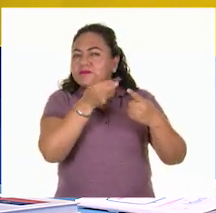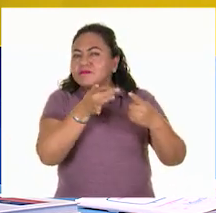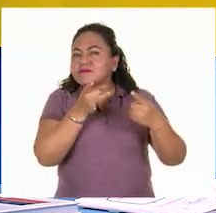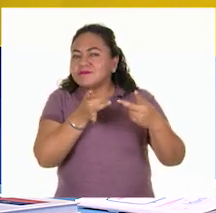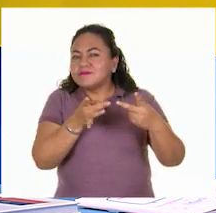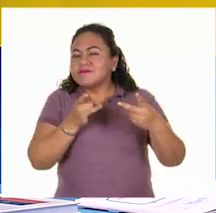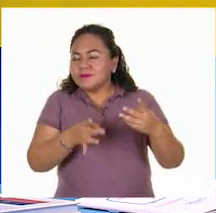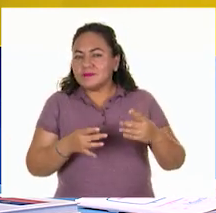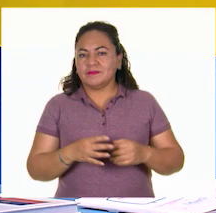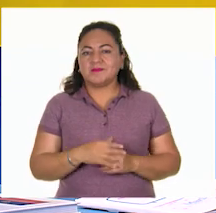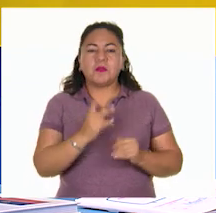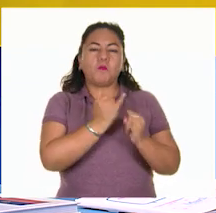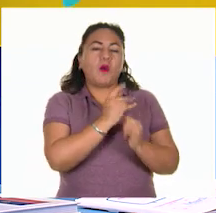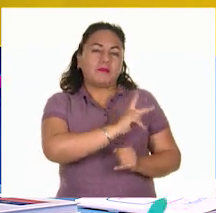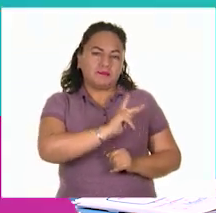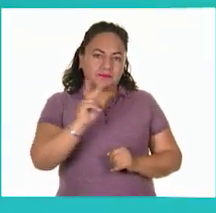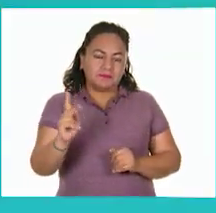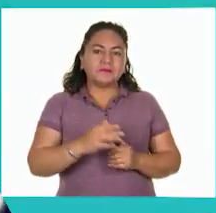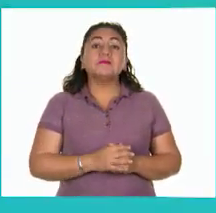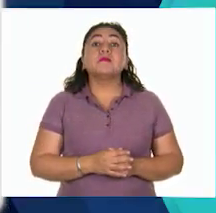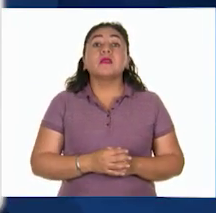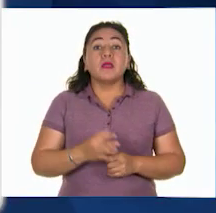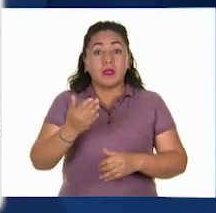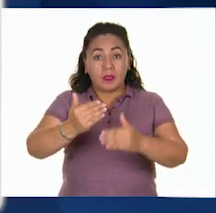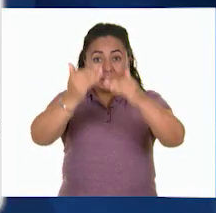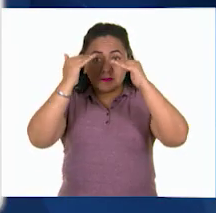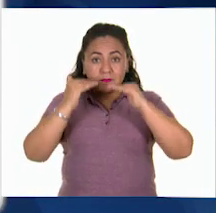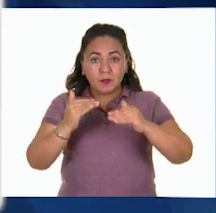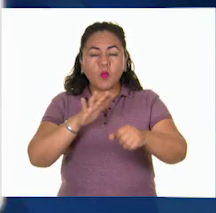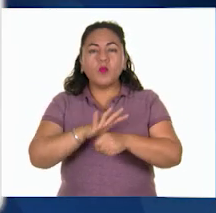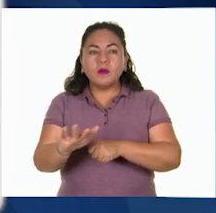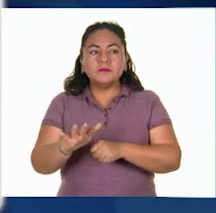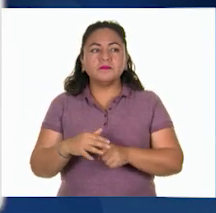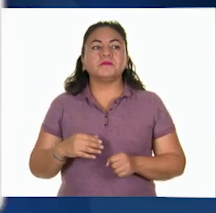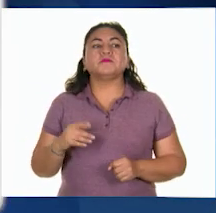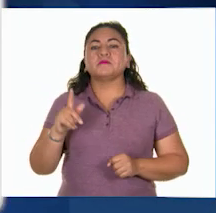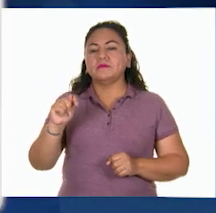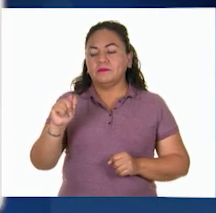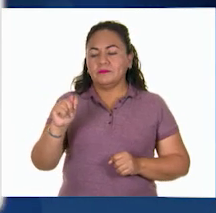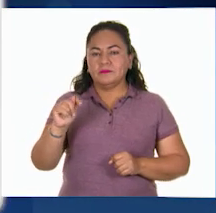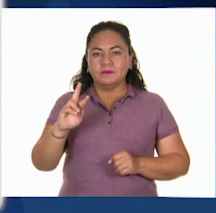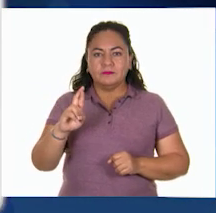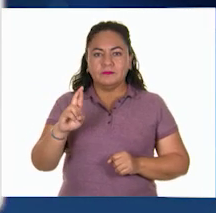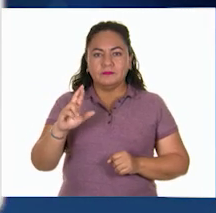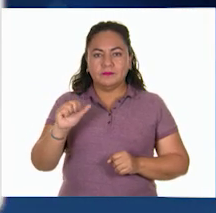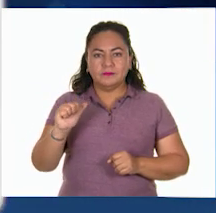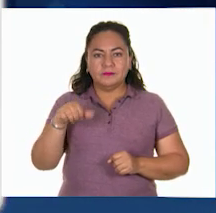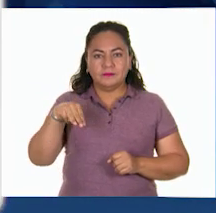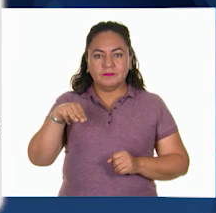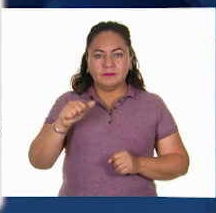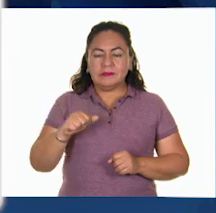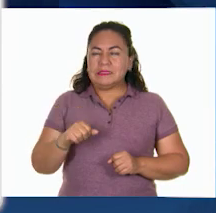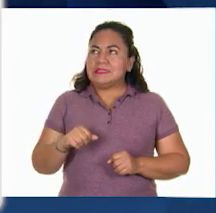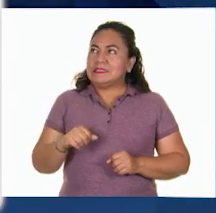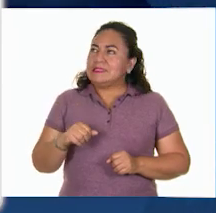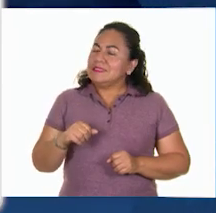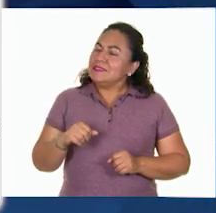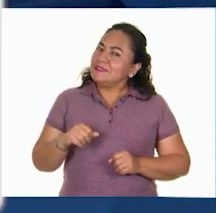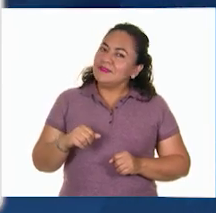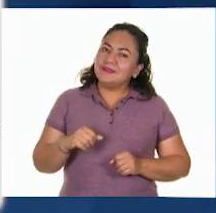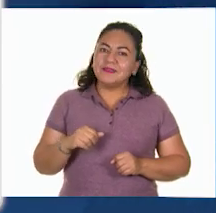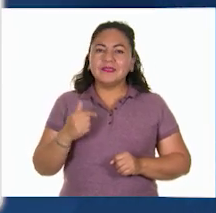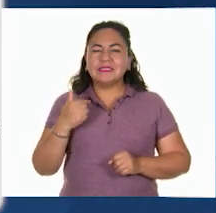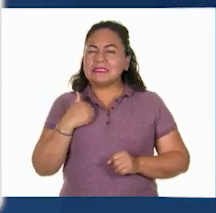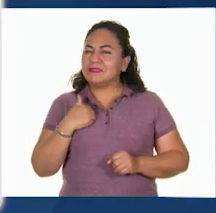elementos como tú. Y el siguiente elemento es trama. Ay, Gaby, no sé, allí